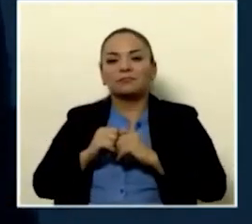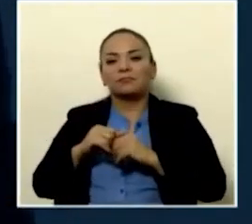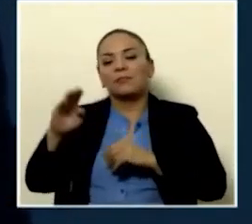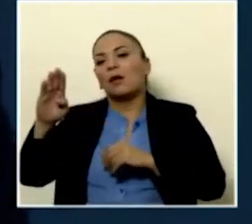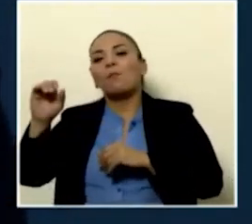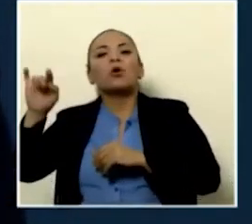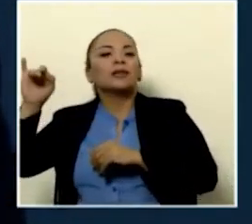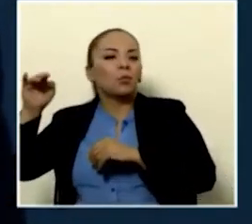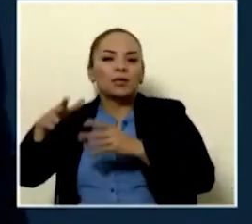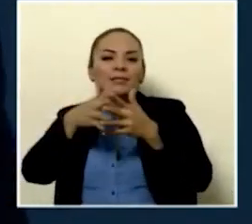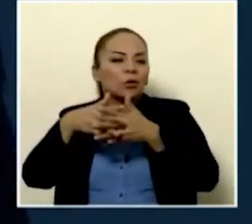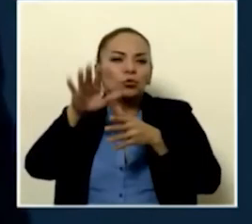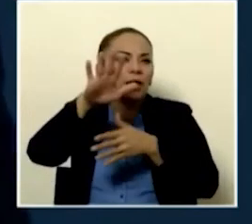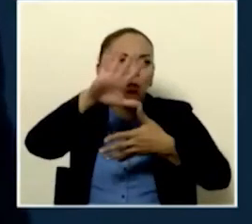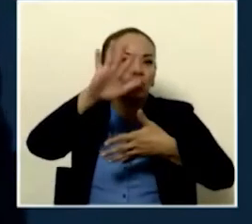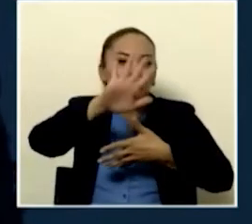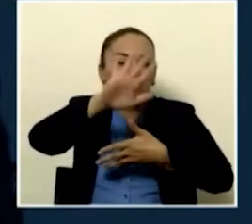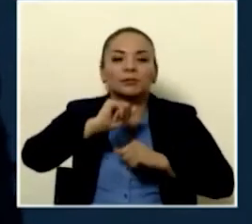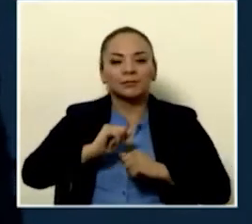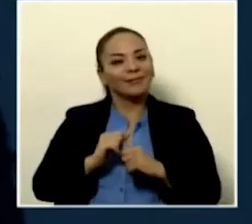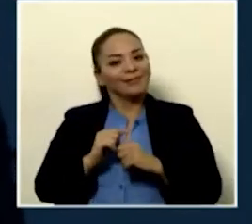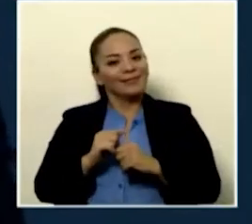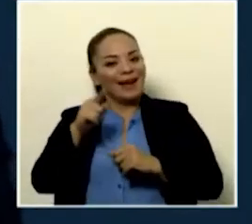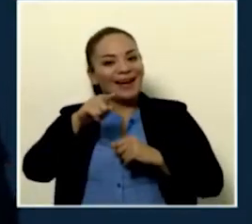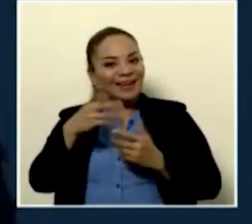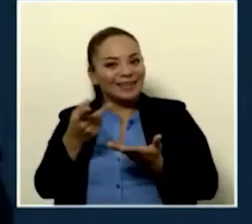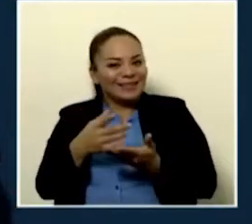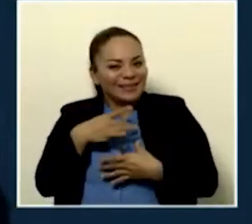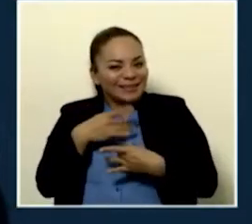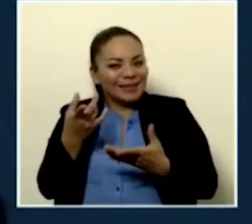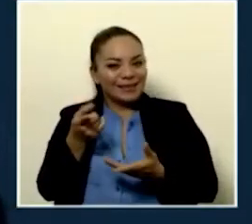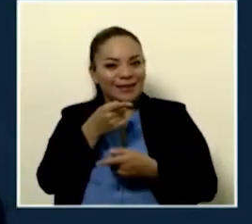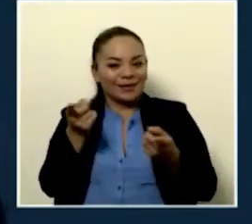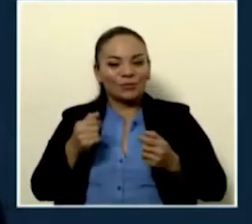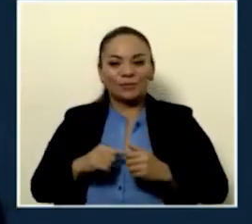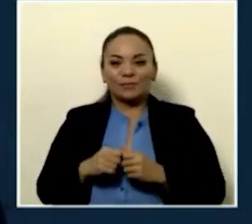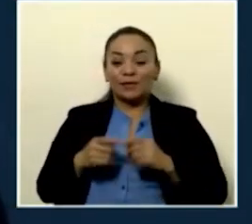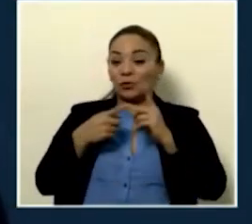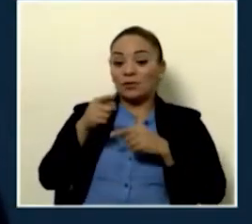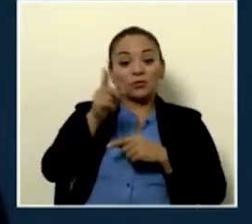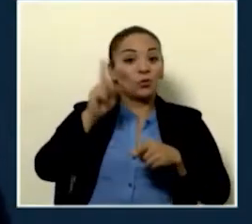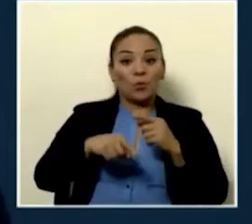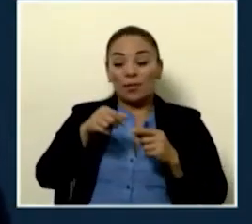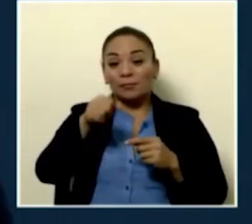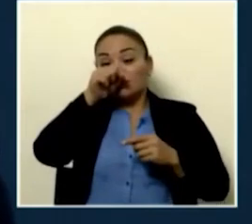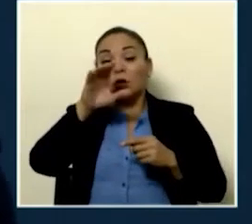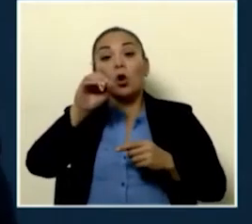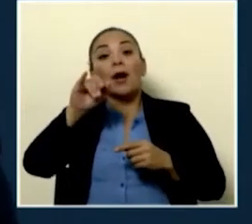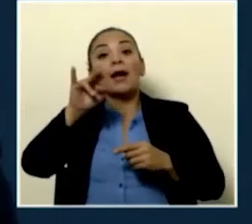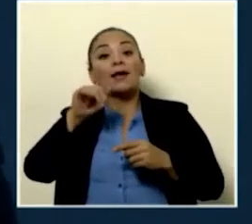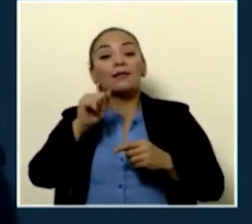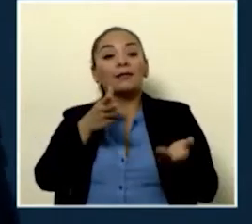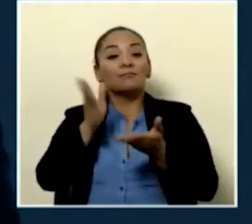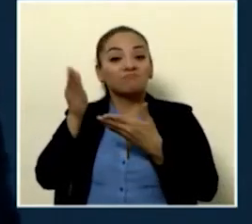Baltimore en los Estados Unidos, en el que sea. Ahí es donde está el valor agregado. Si no la van a poder sacar por contenedor, no van a tener por